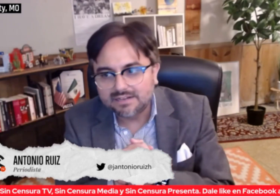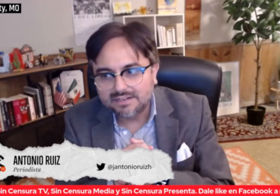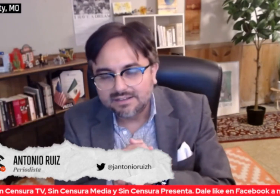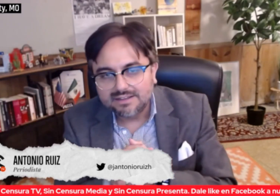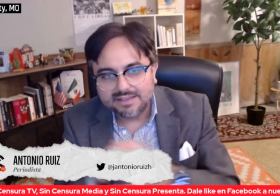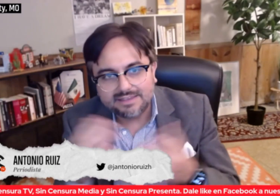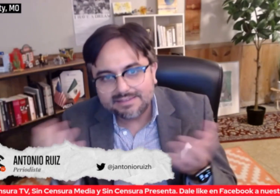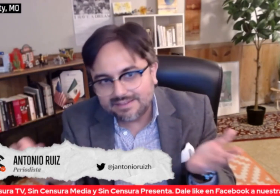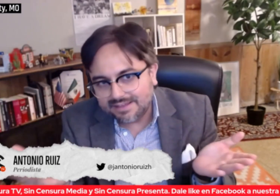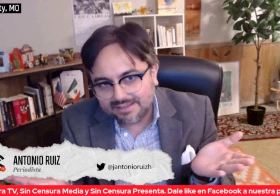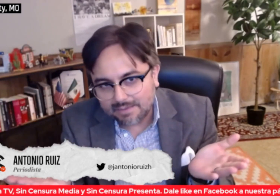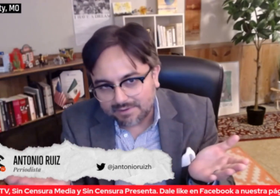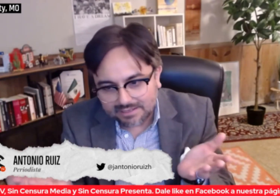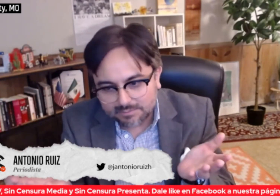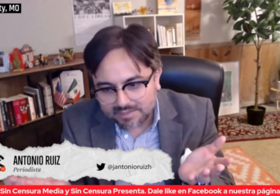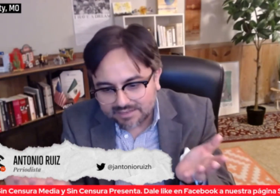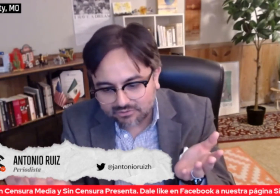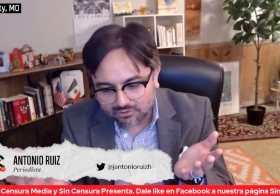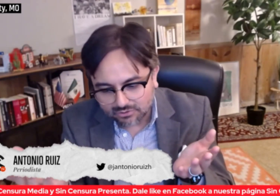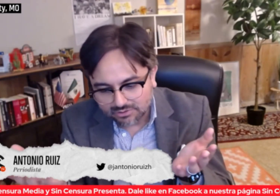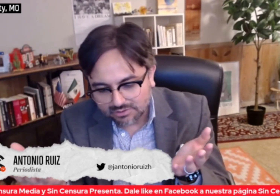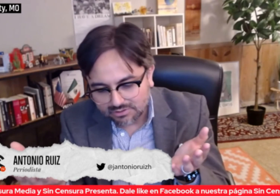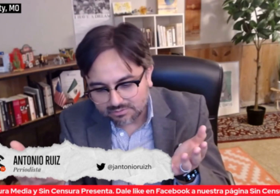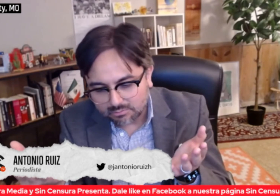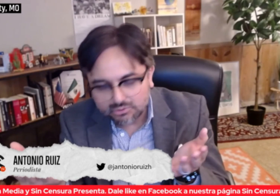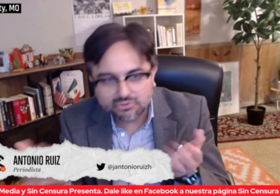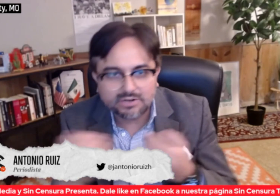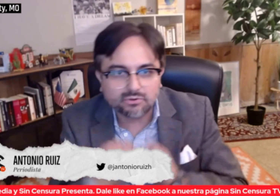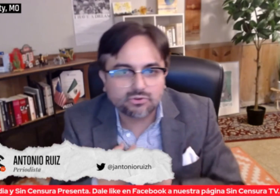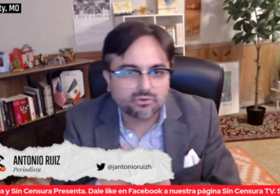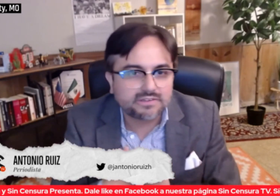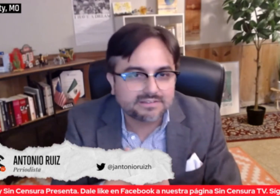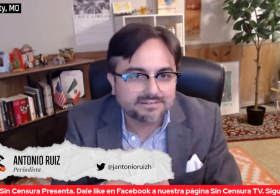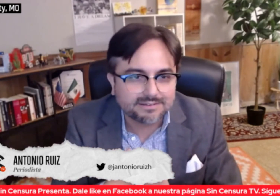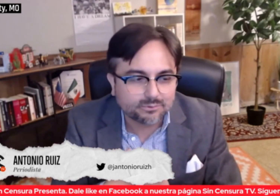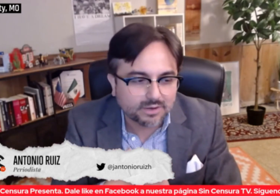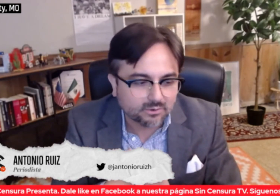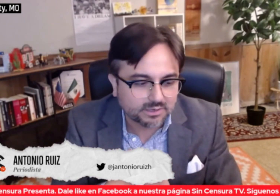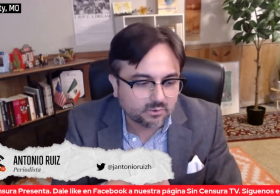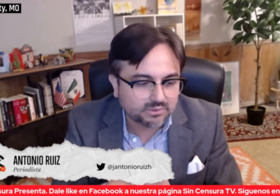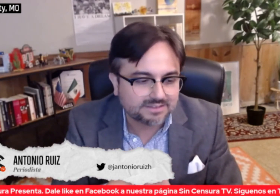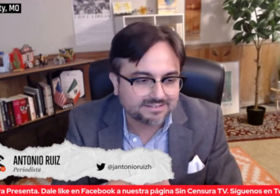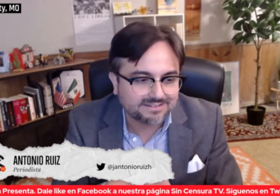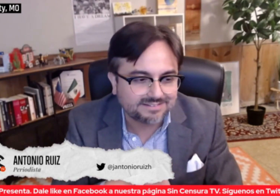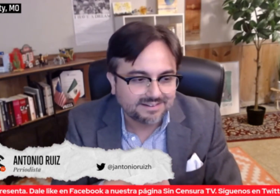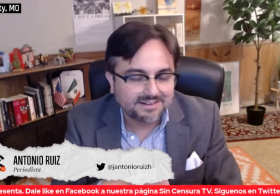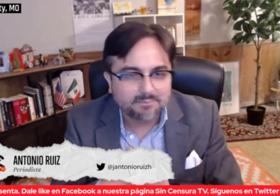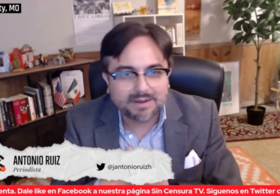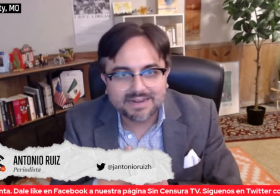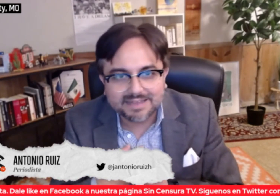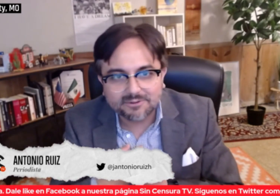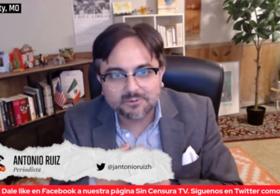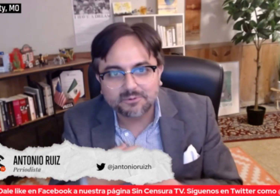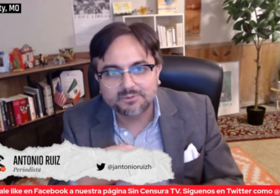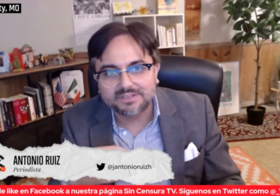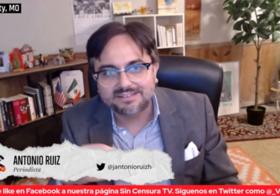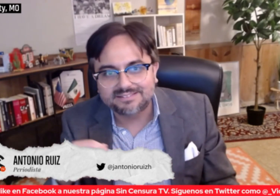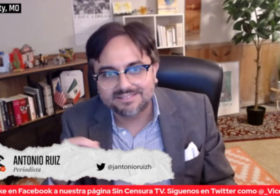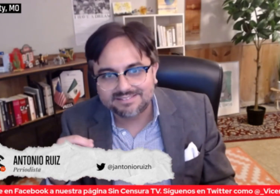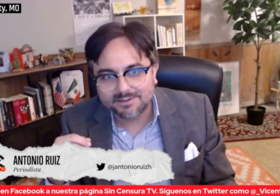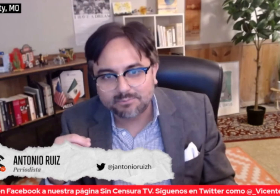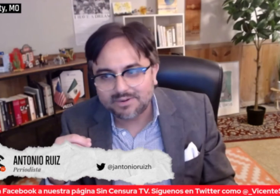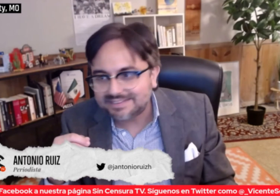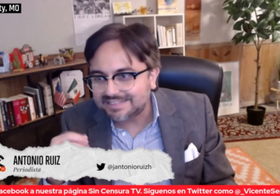abismal. Y aquí tiene que caber la explicación. Muchos a nosotros en Sin Censura nos acusan de ser paleros,